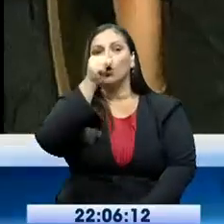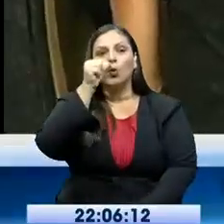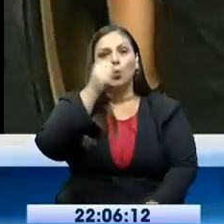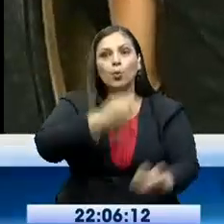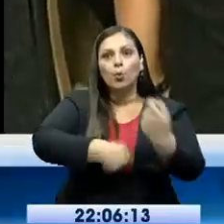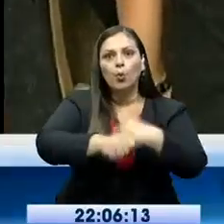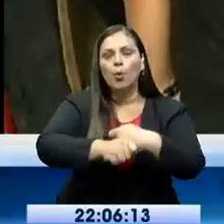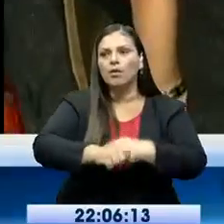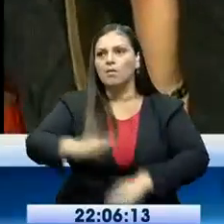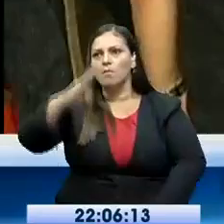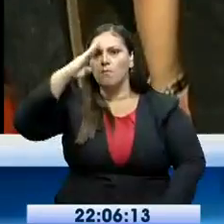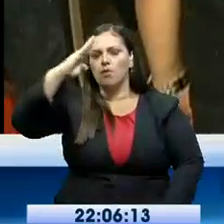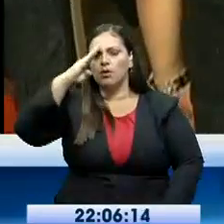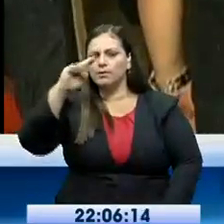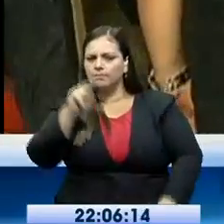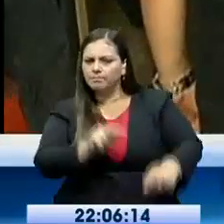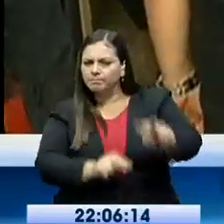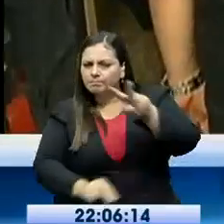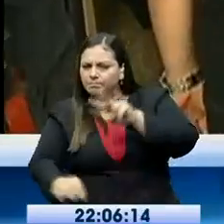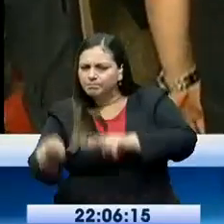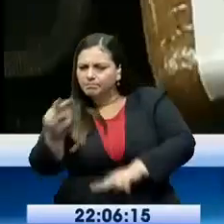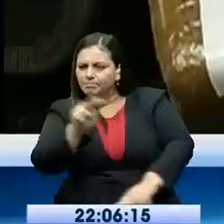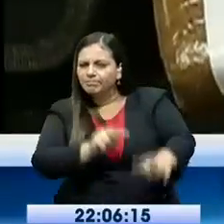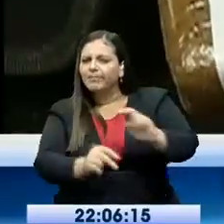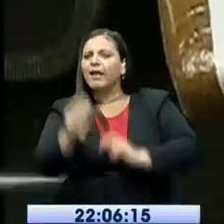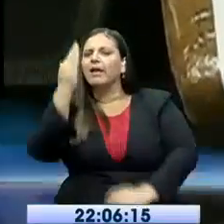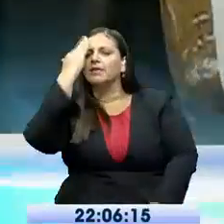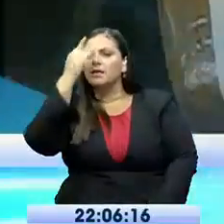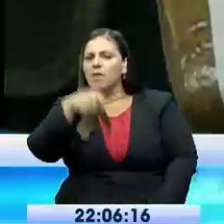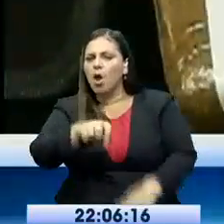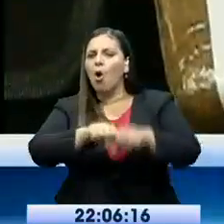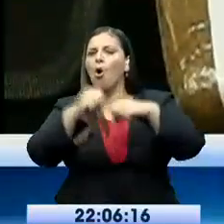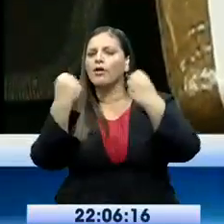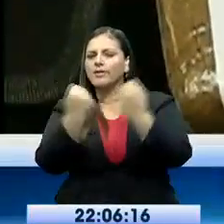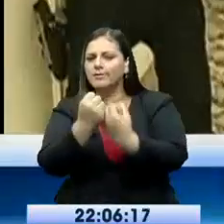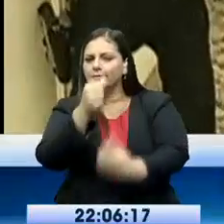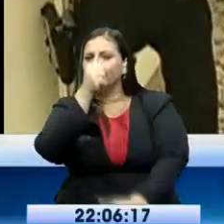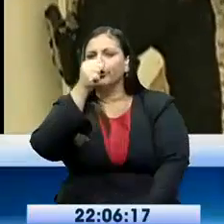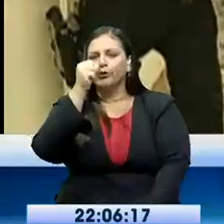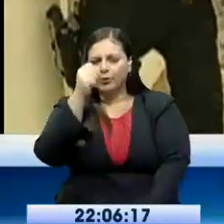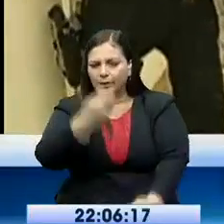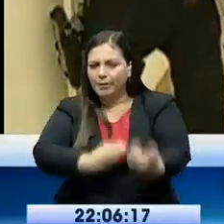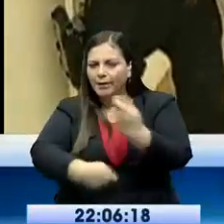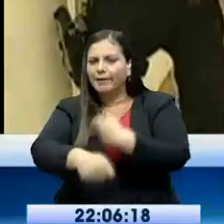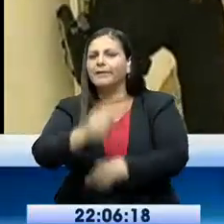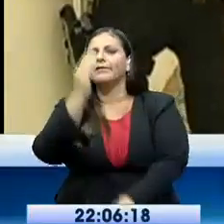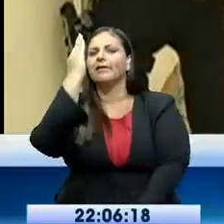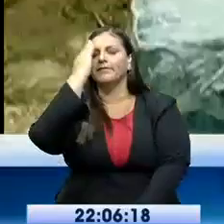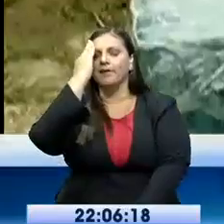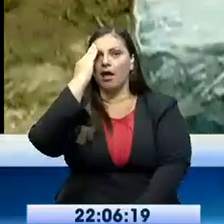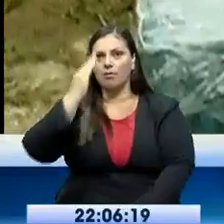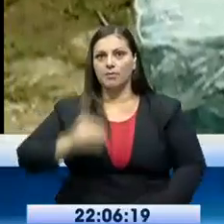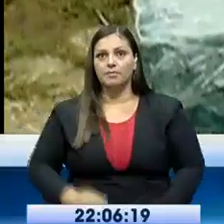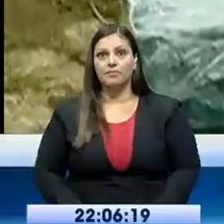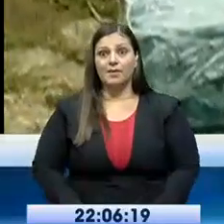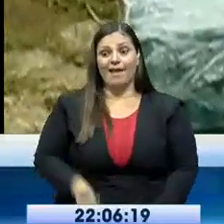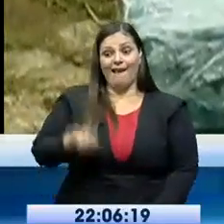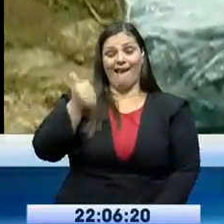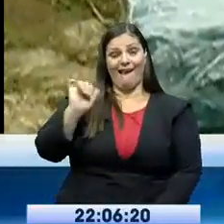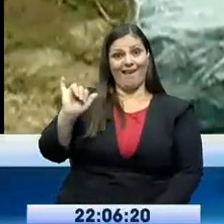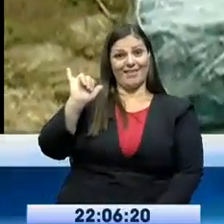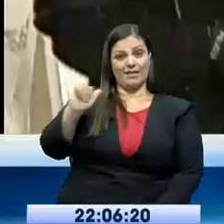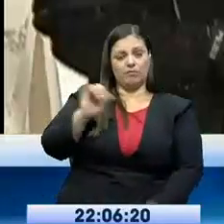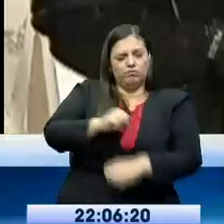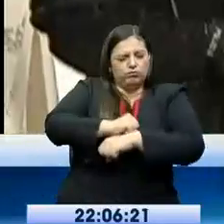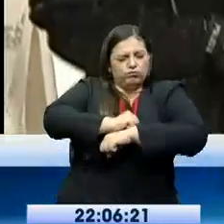ya se encontraba muy cerca de la organización desde el viernes pasado, pero no fue sino hasta el sábado, con el primer cántico